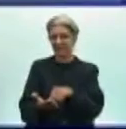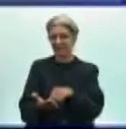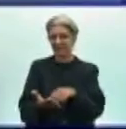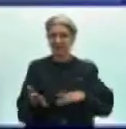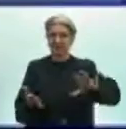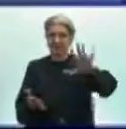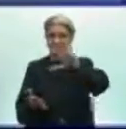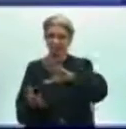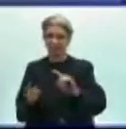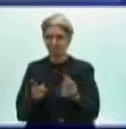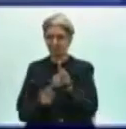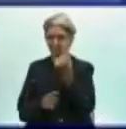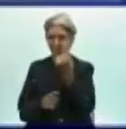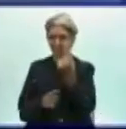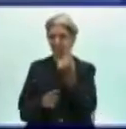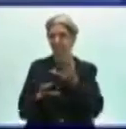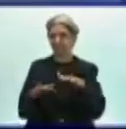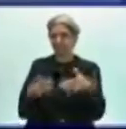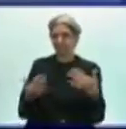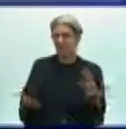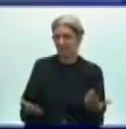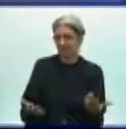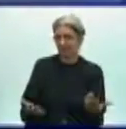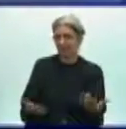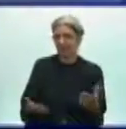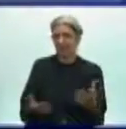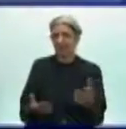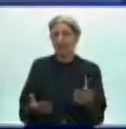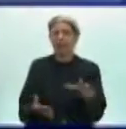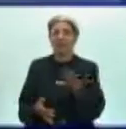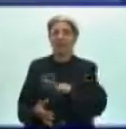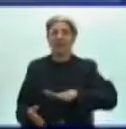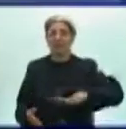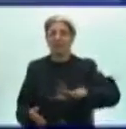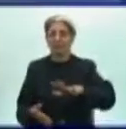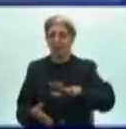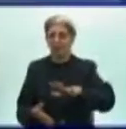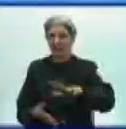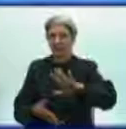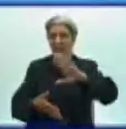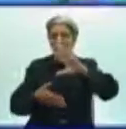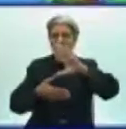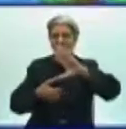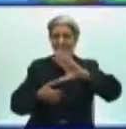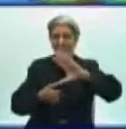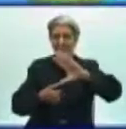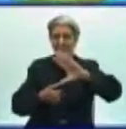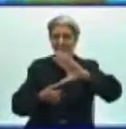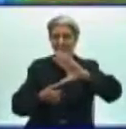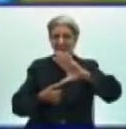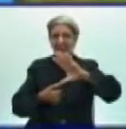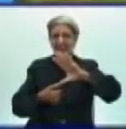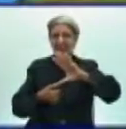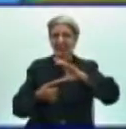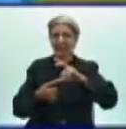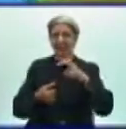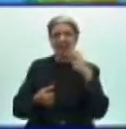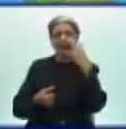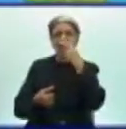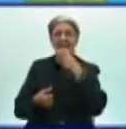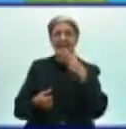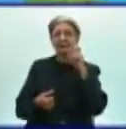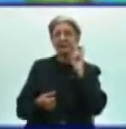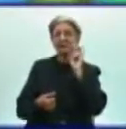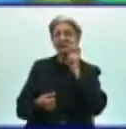ustedes deben estudiar y deben tenerla en su libreta. La región de América anglosajona, mírenla acá.